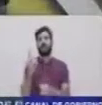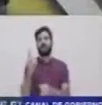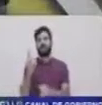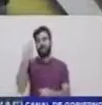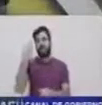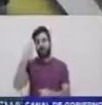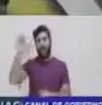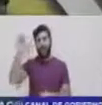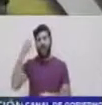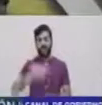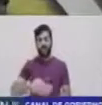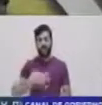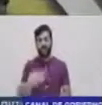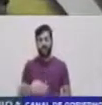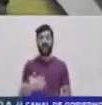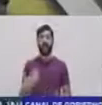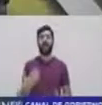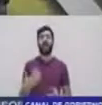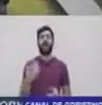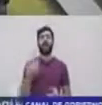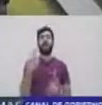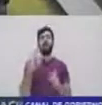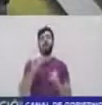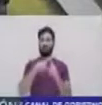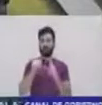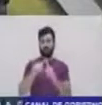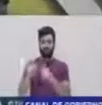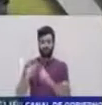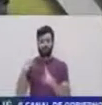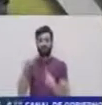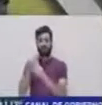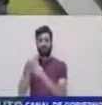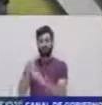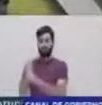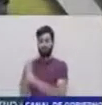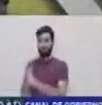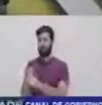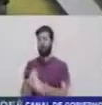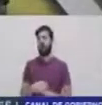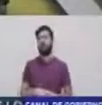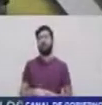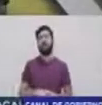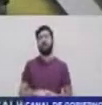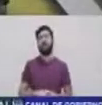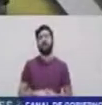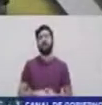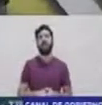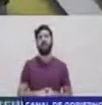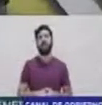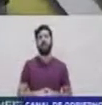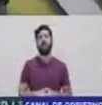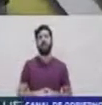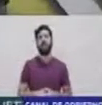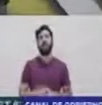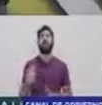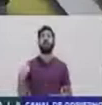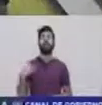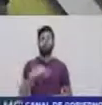ética? Bueno, se pueden dar muchas consecuencias de la falta de ética, ¿verdad? Pero